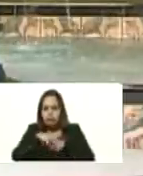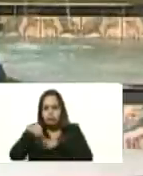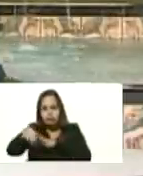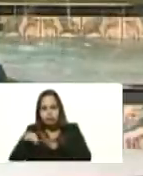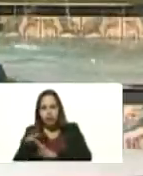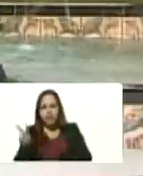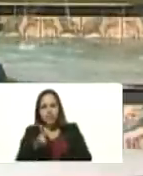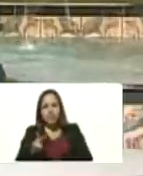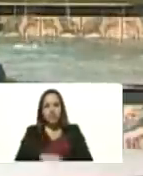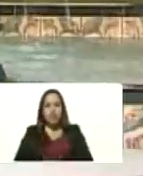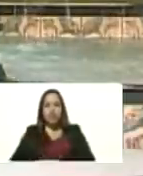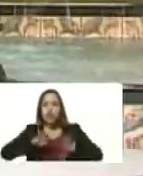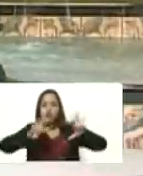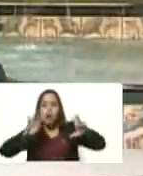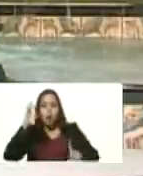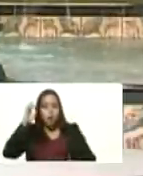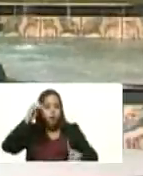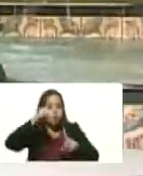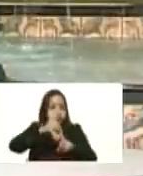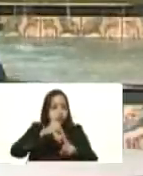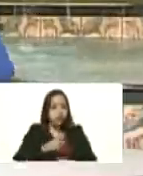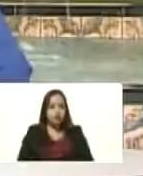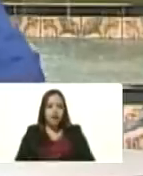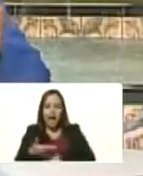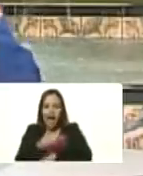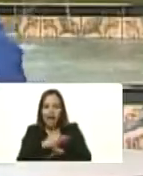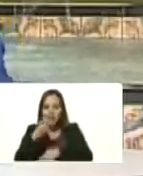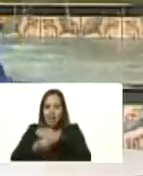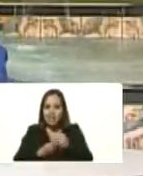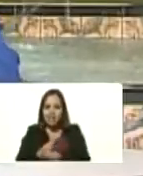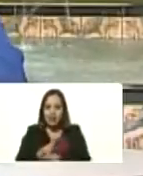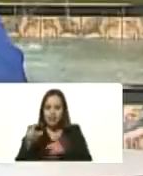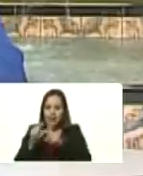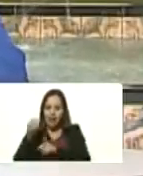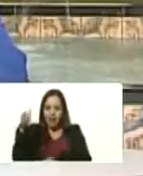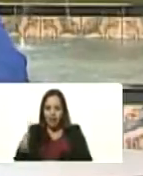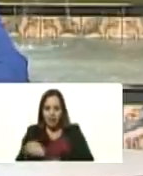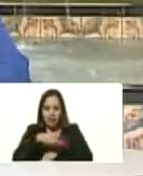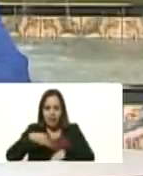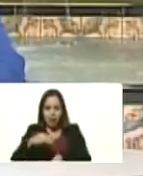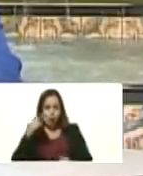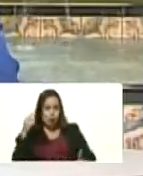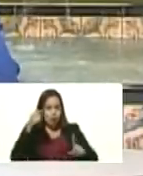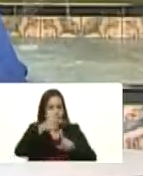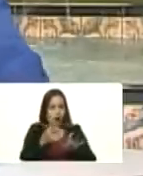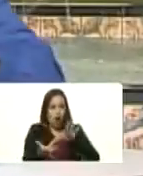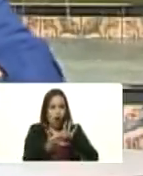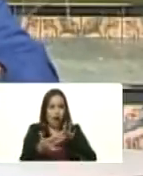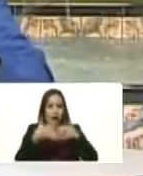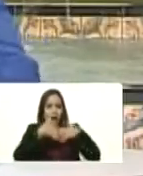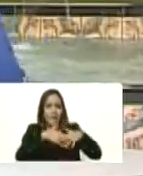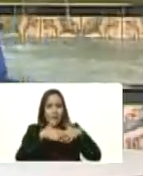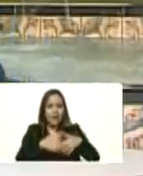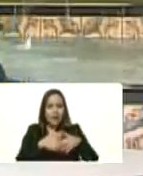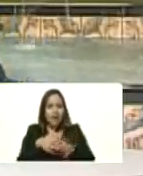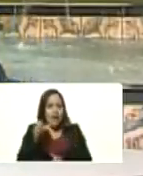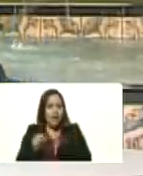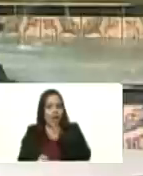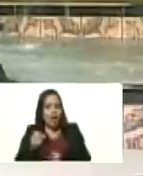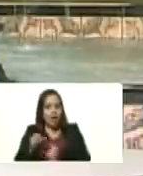y los nueve vértices antes de darle la palabra castro soteldo nos vamos directo a la empresa lácteos